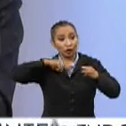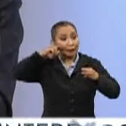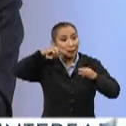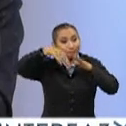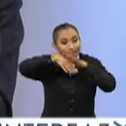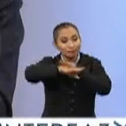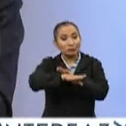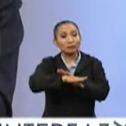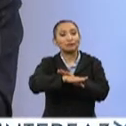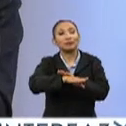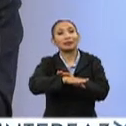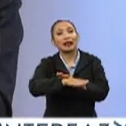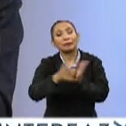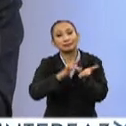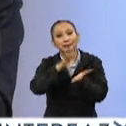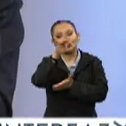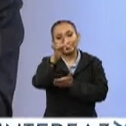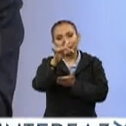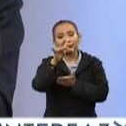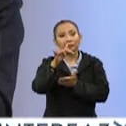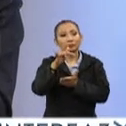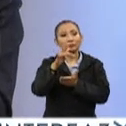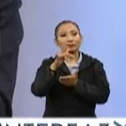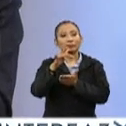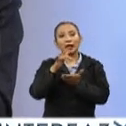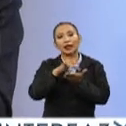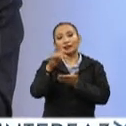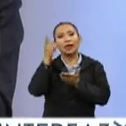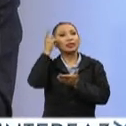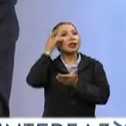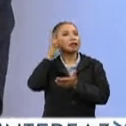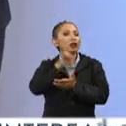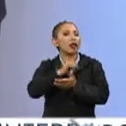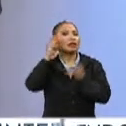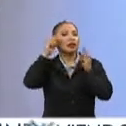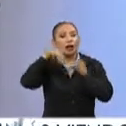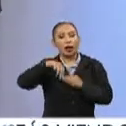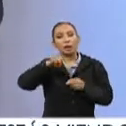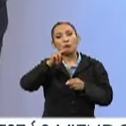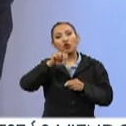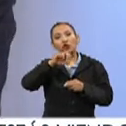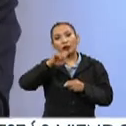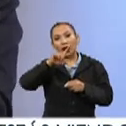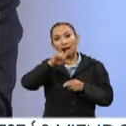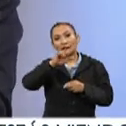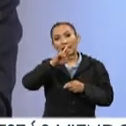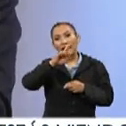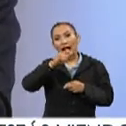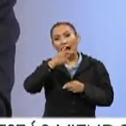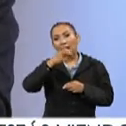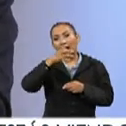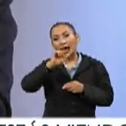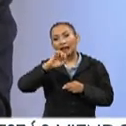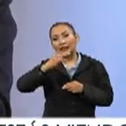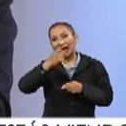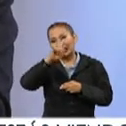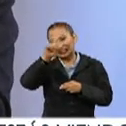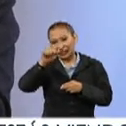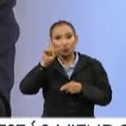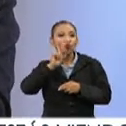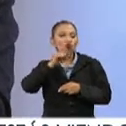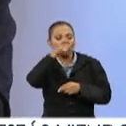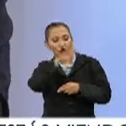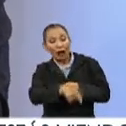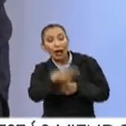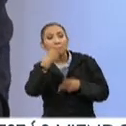tengamos acceso. Así que agradezco a la directora del Museo Nacional de Arte, la doctora Sara Gabriela Vaz Sánchez, con quien